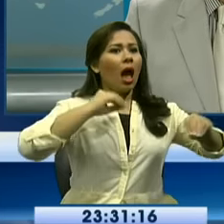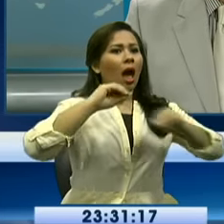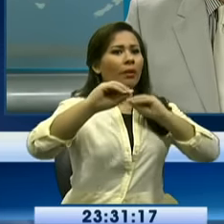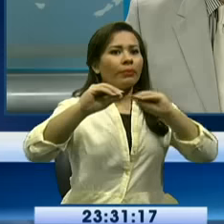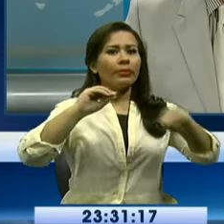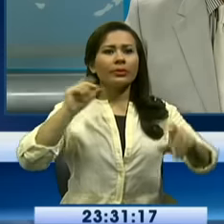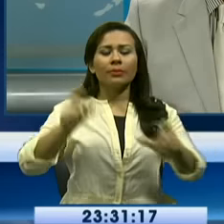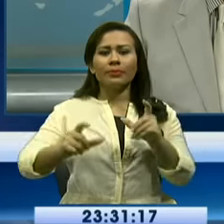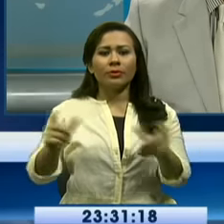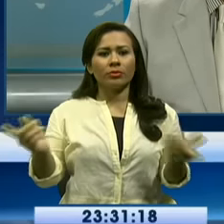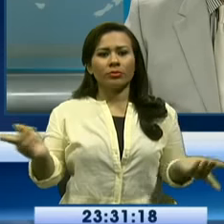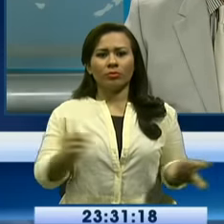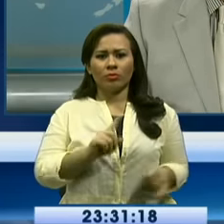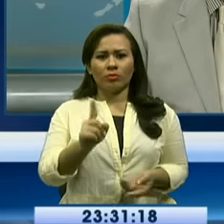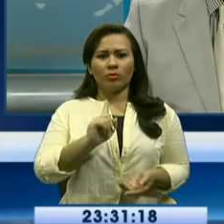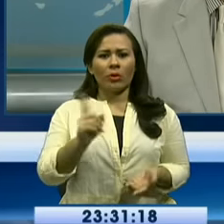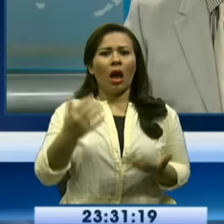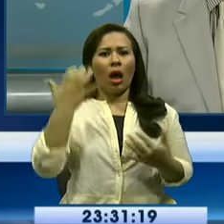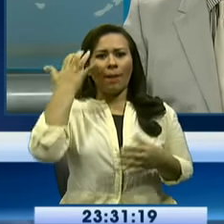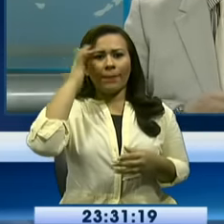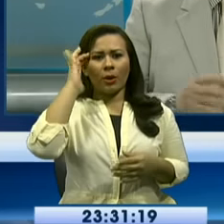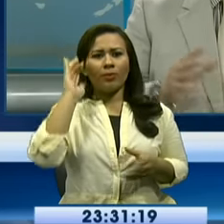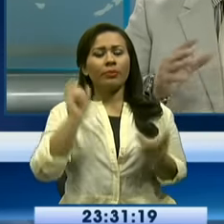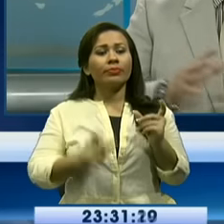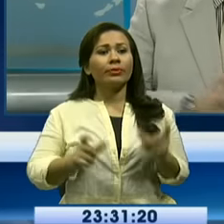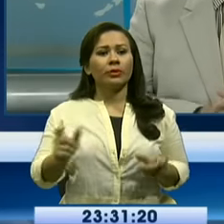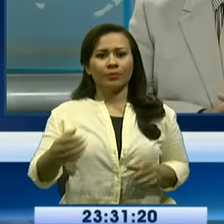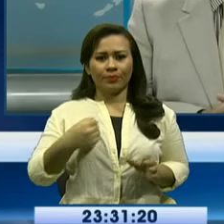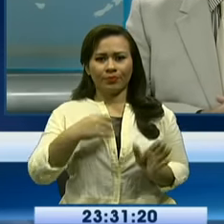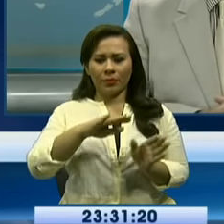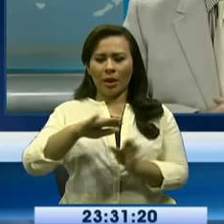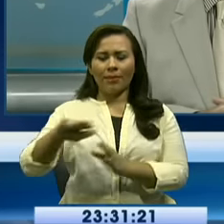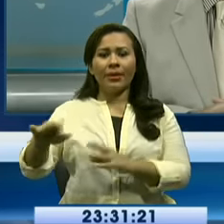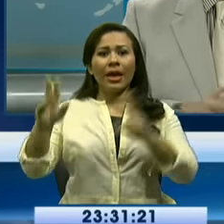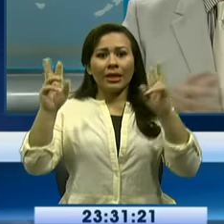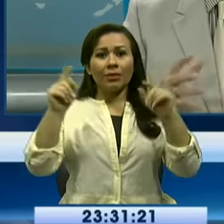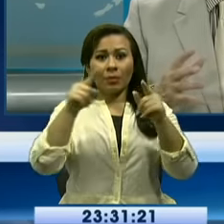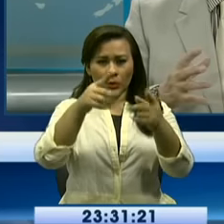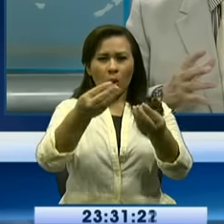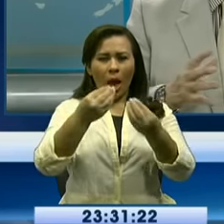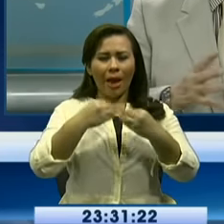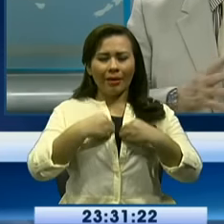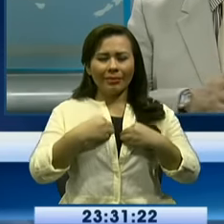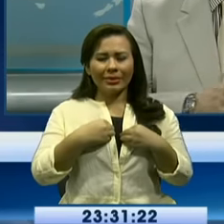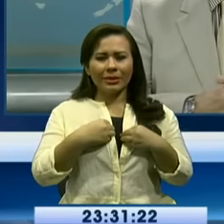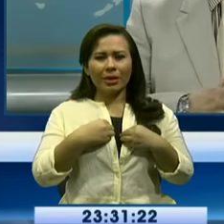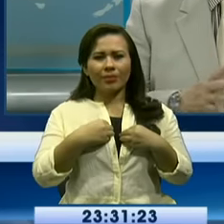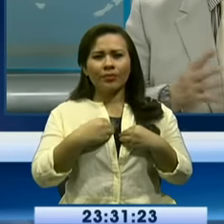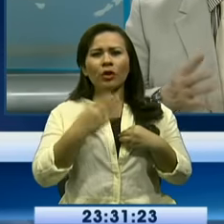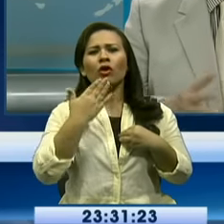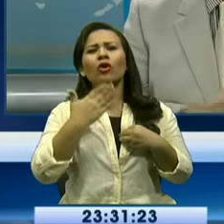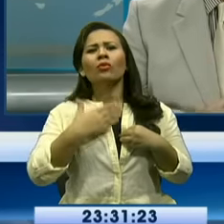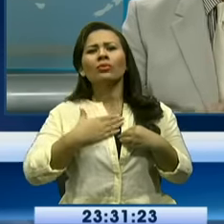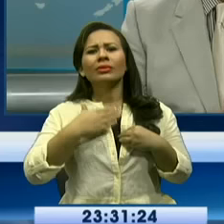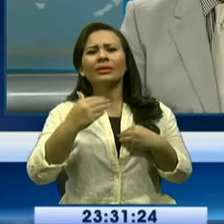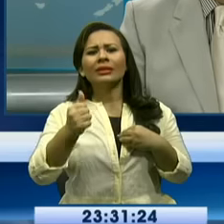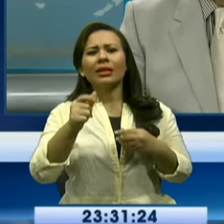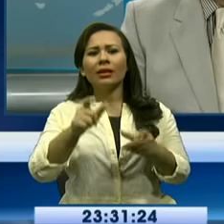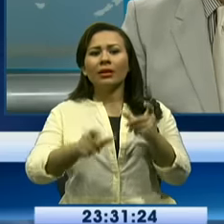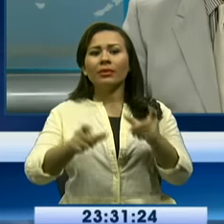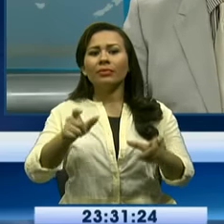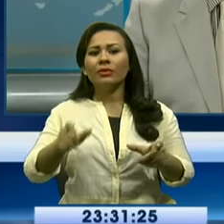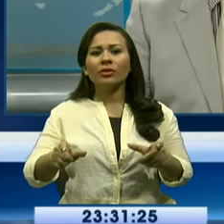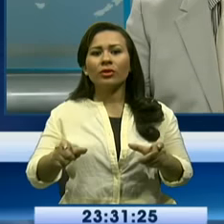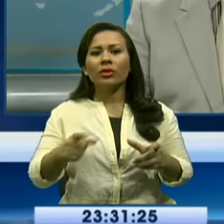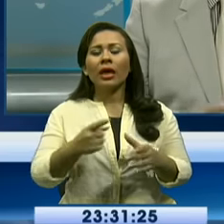a la población, se alarme a una ciudad. Así es, gobernadora. Voy a cambiar de tema para que usted más o menos nos indique cómo está la situación de las personas